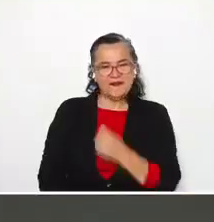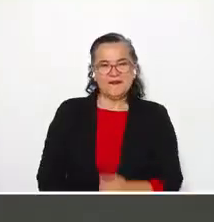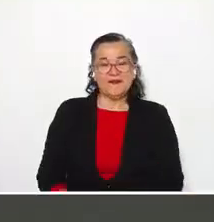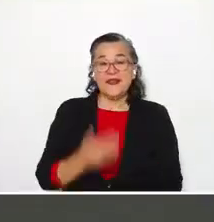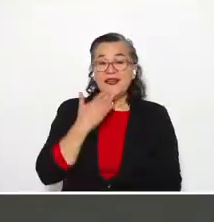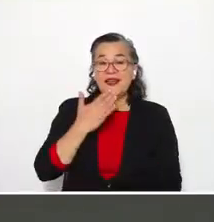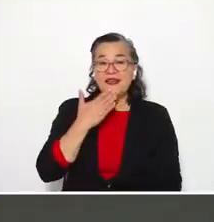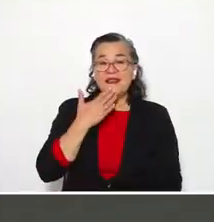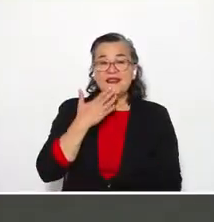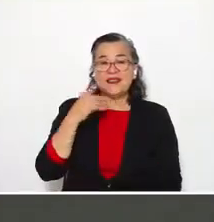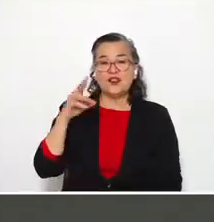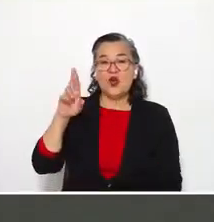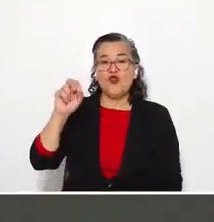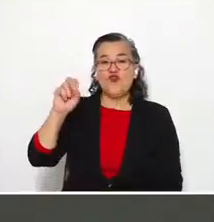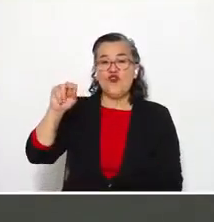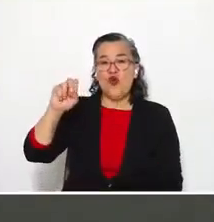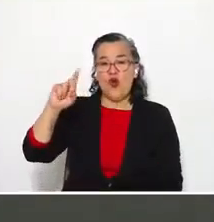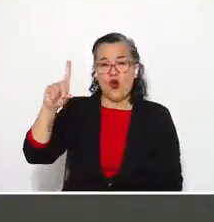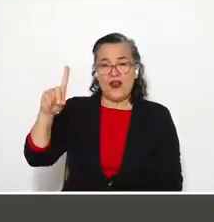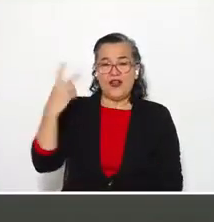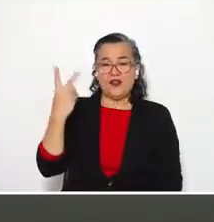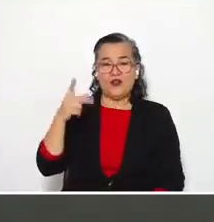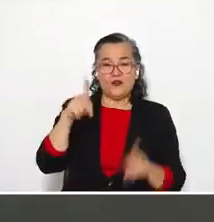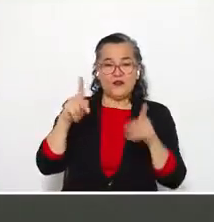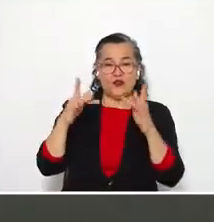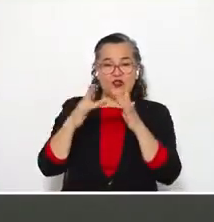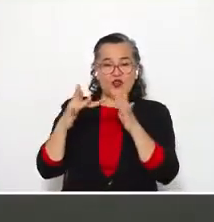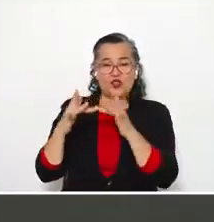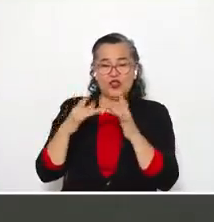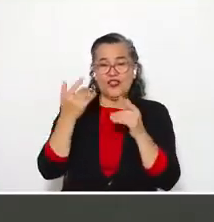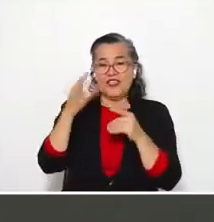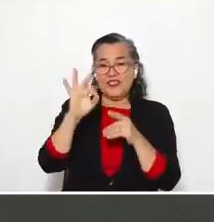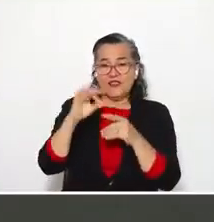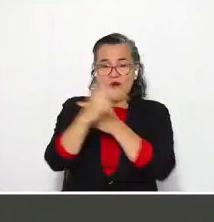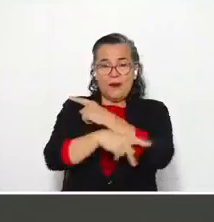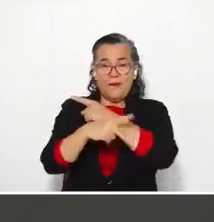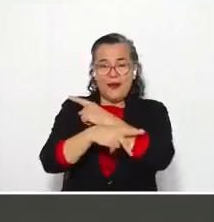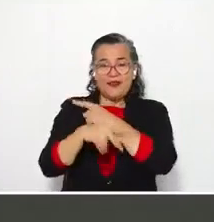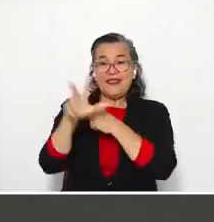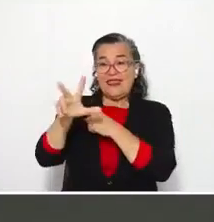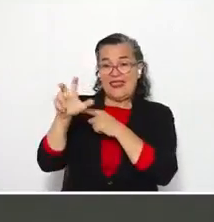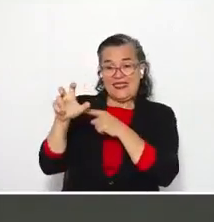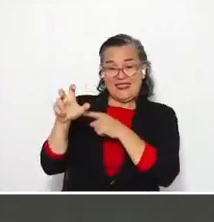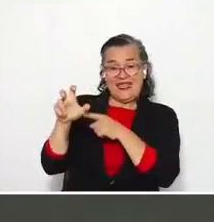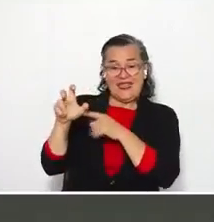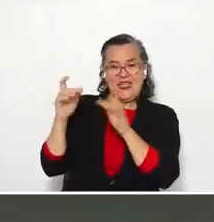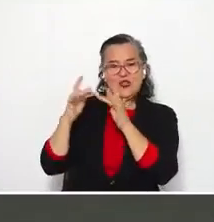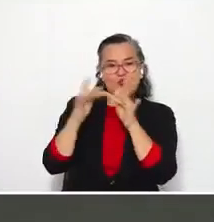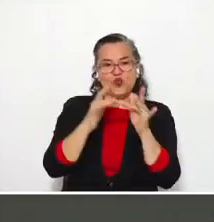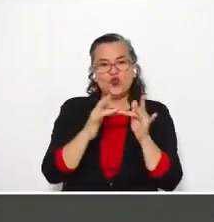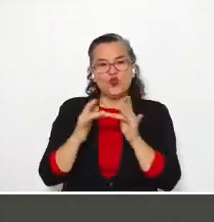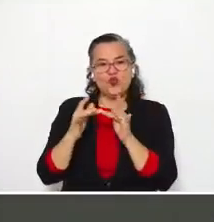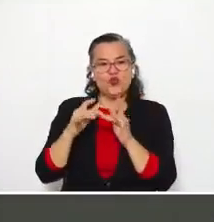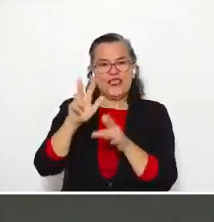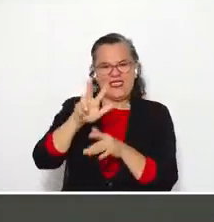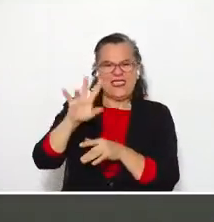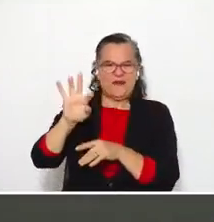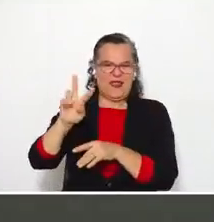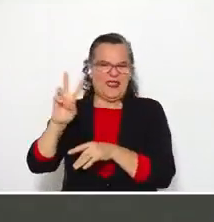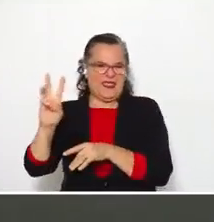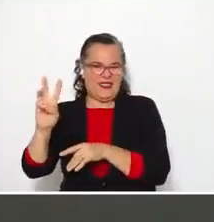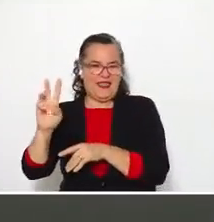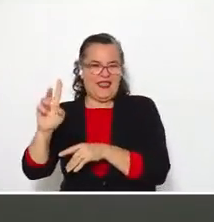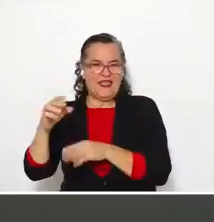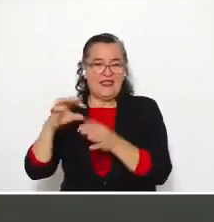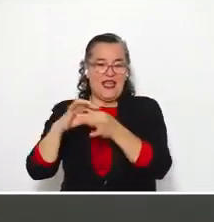Muchas gracias, don Ronald. Tenemos 302 personas conectadas de 19 países. Muchas gracias por ese gran apoyo que nos están dando también a través de las redes